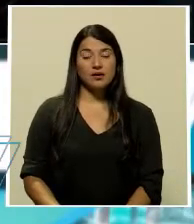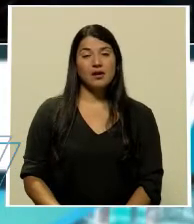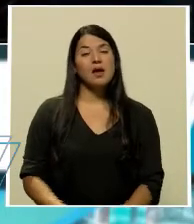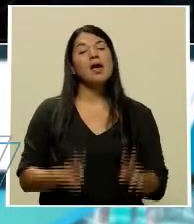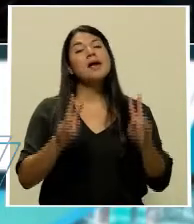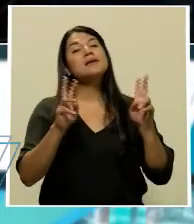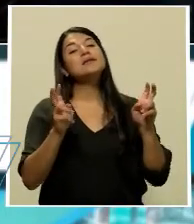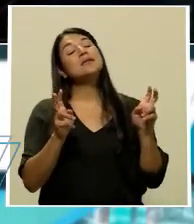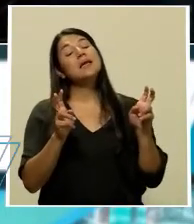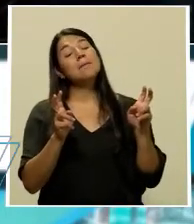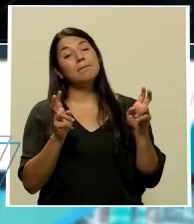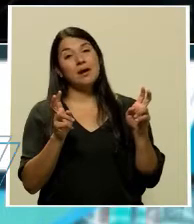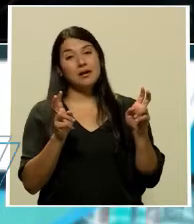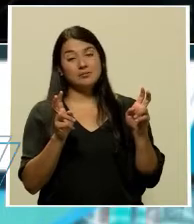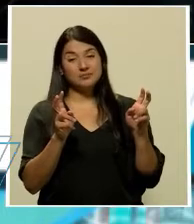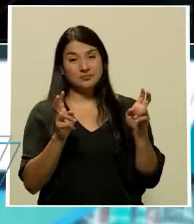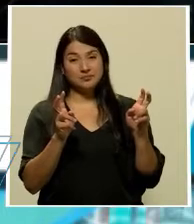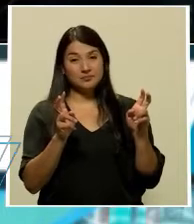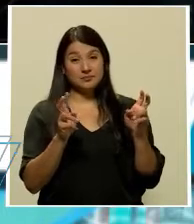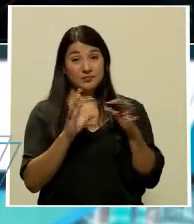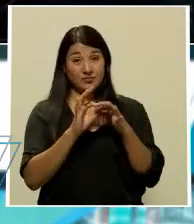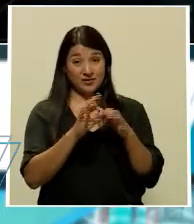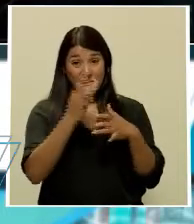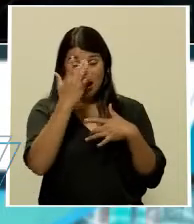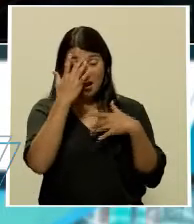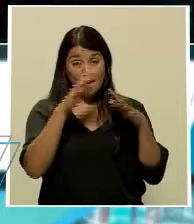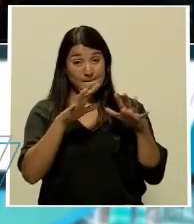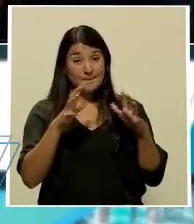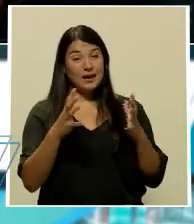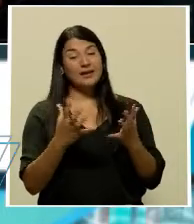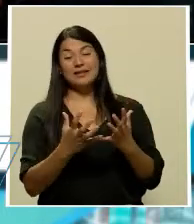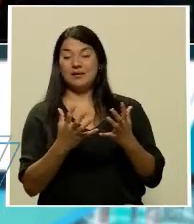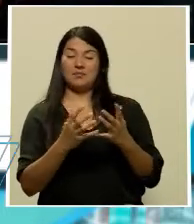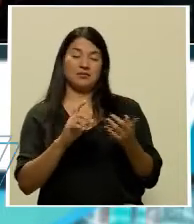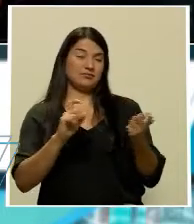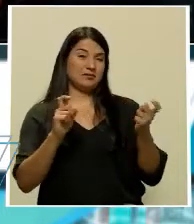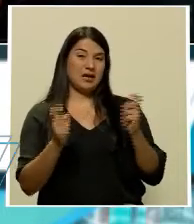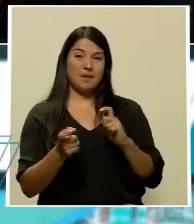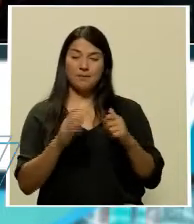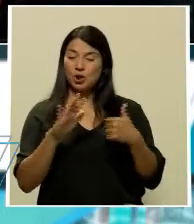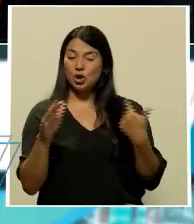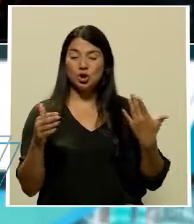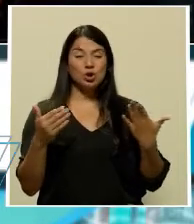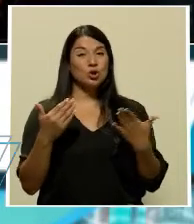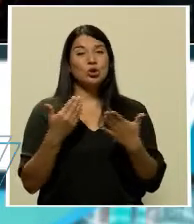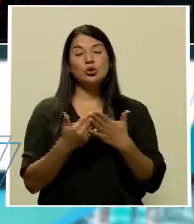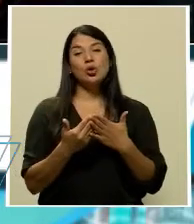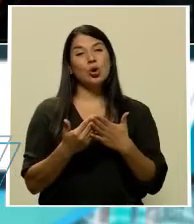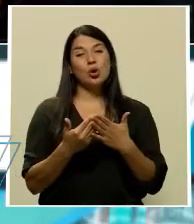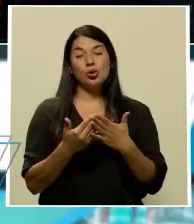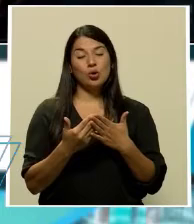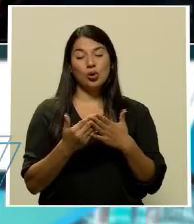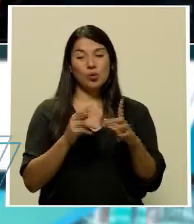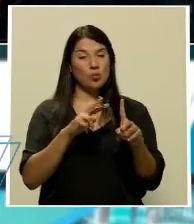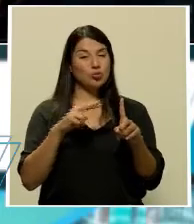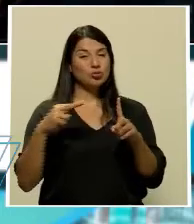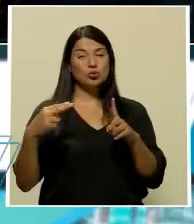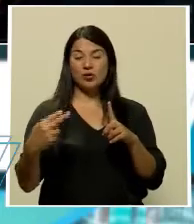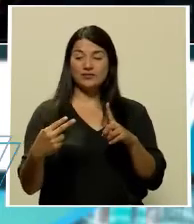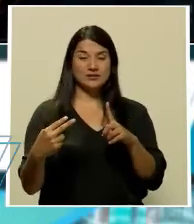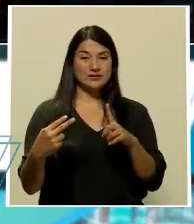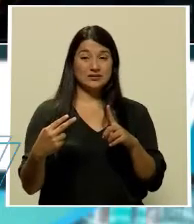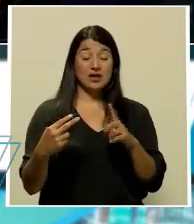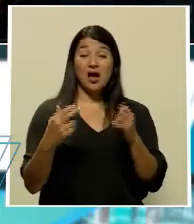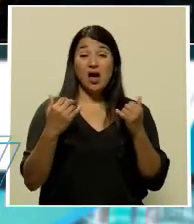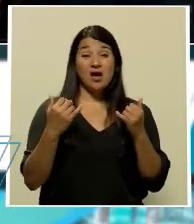El tema ahora, la pandemia alteró todos los ámbitos posibles,